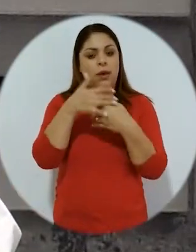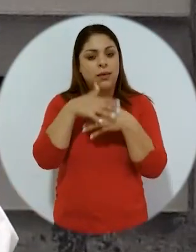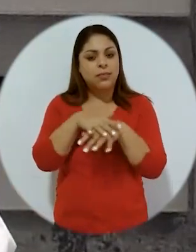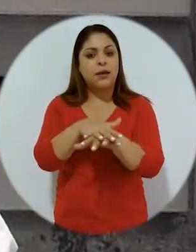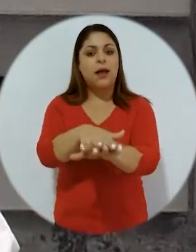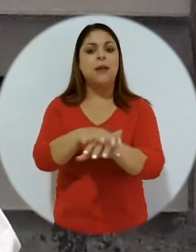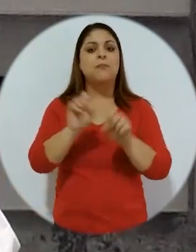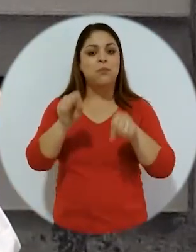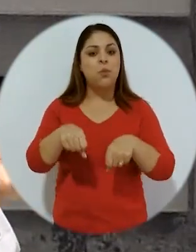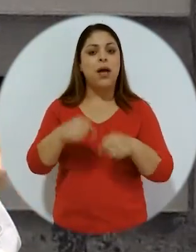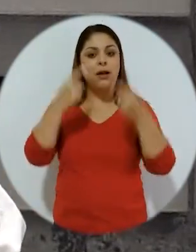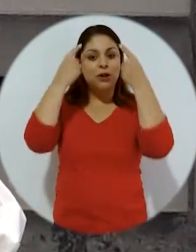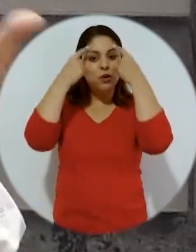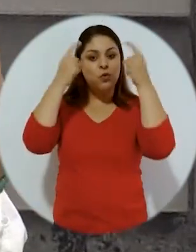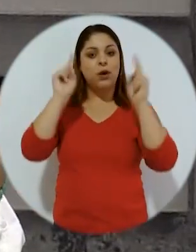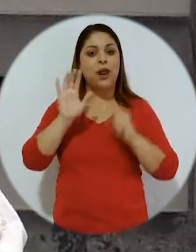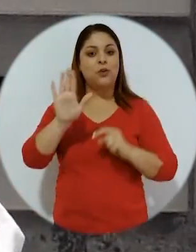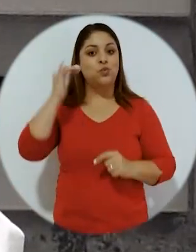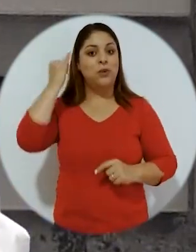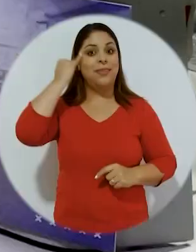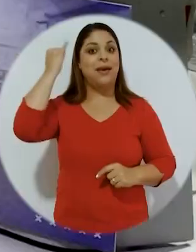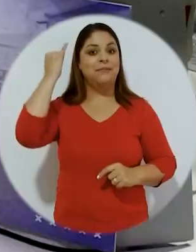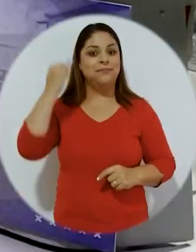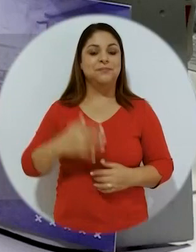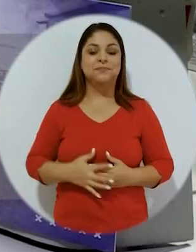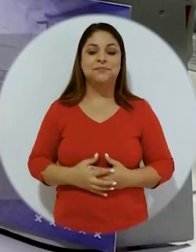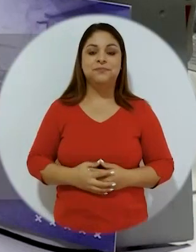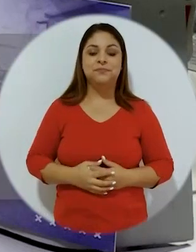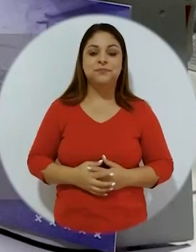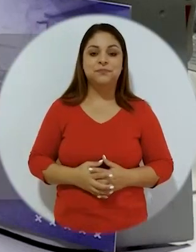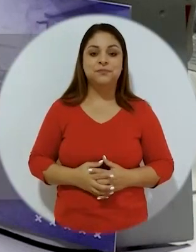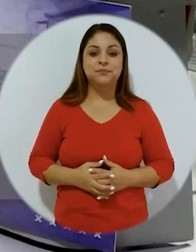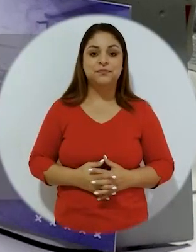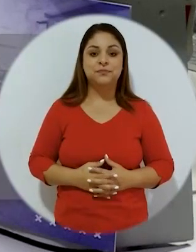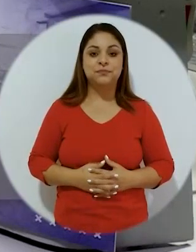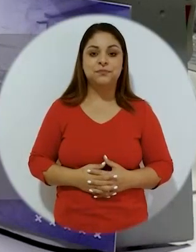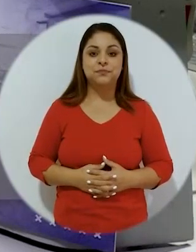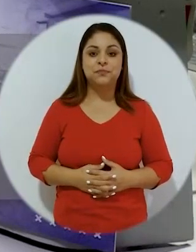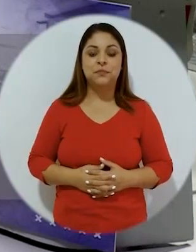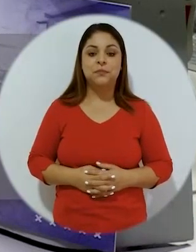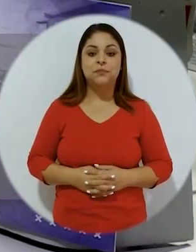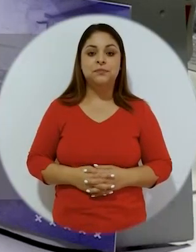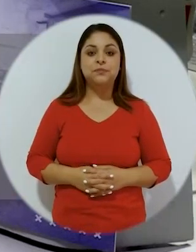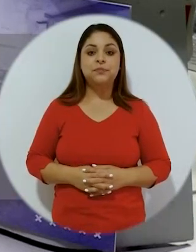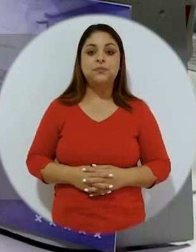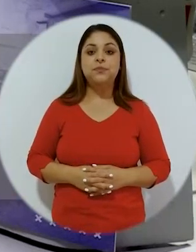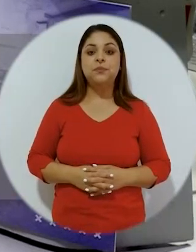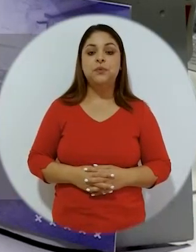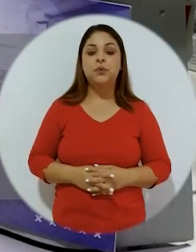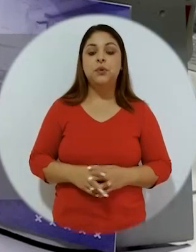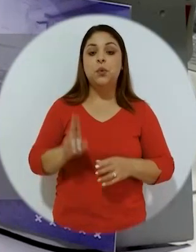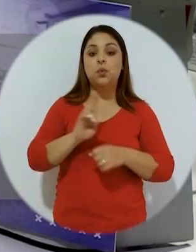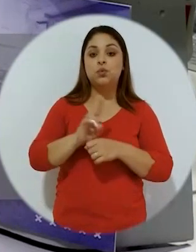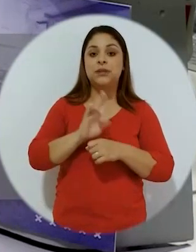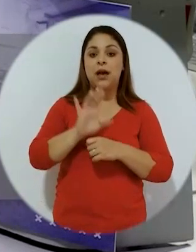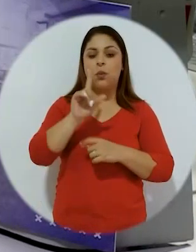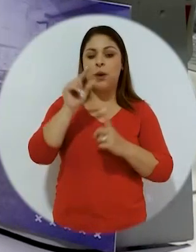que pueda concretar esa idea que tiene el emprendedor. Sí, usando una palabra que usa mucho Ana